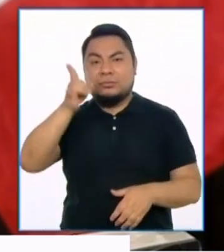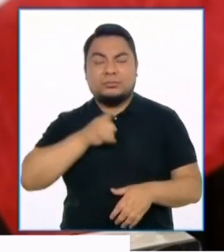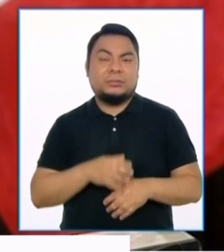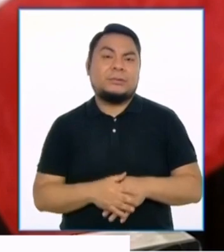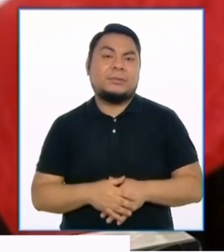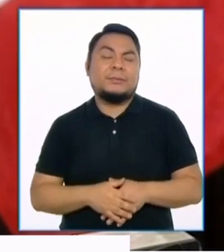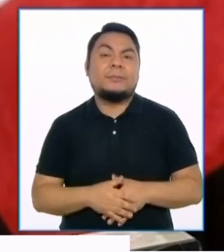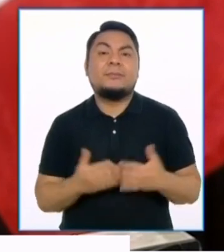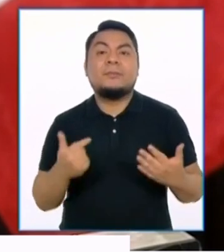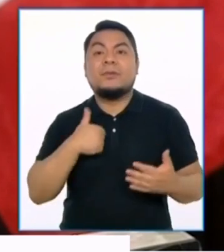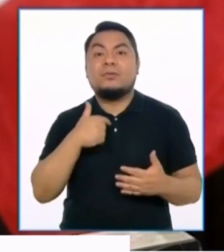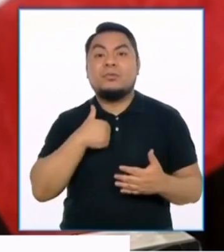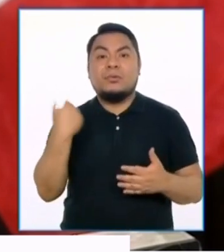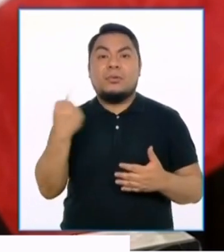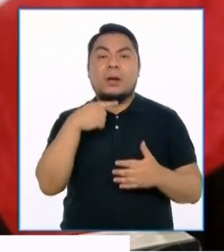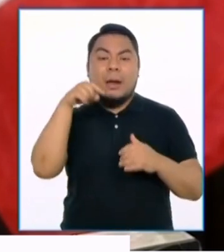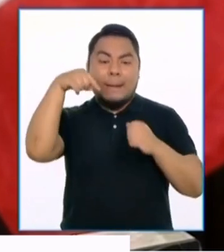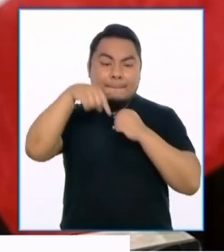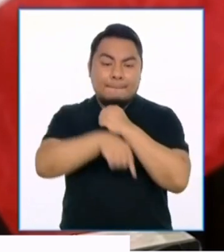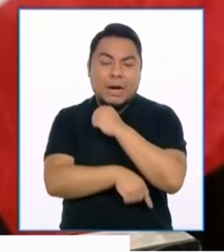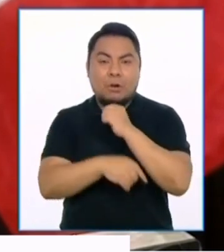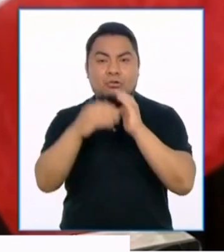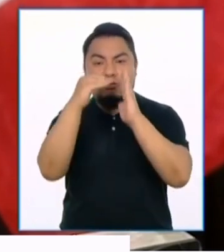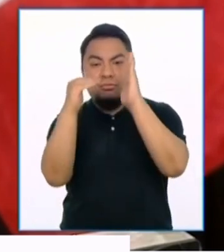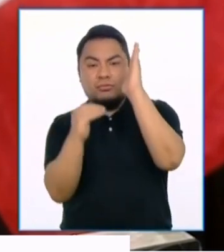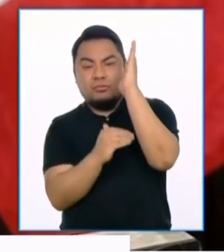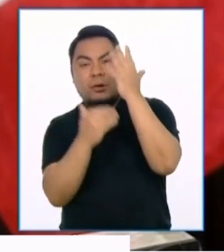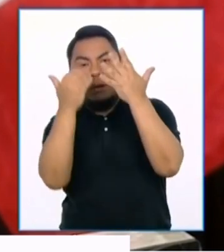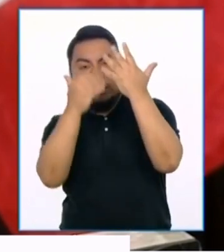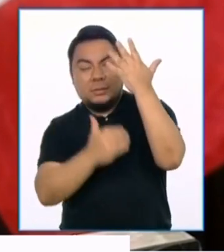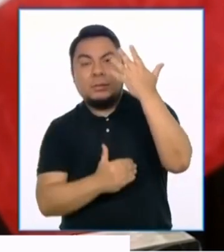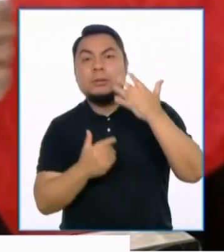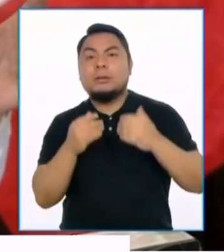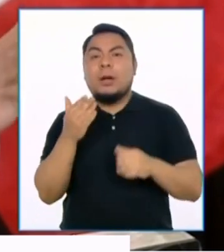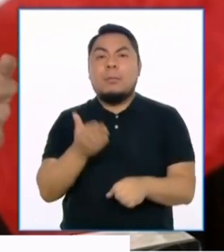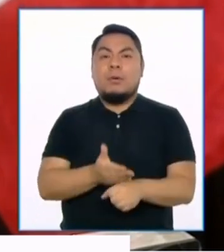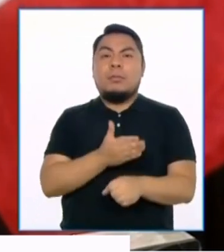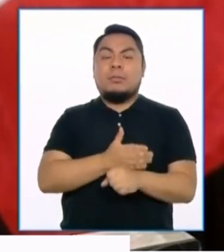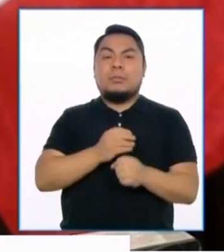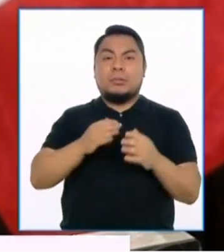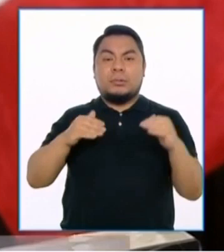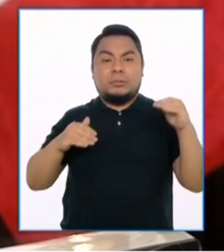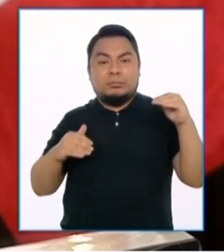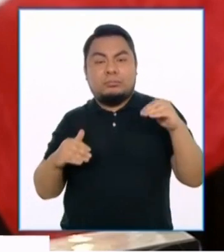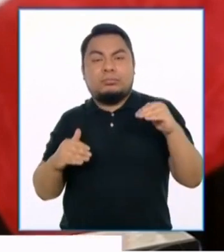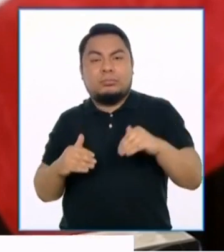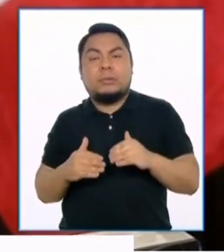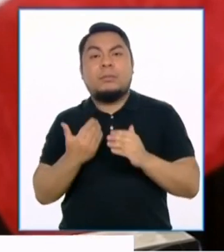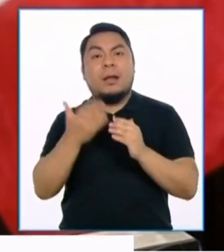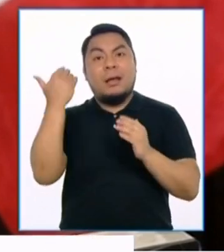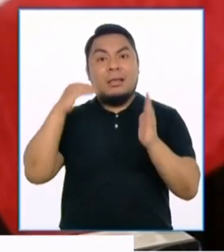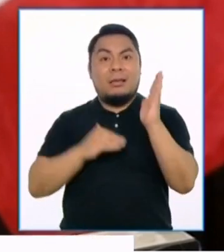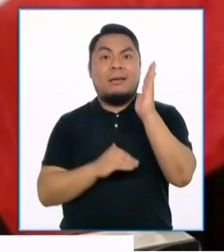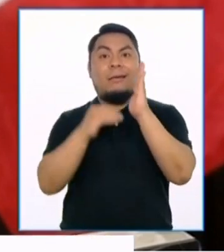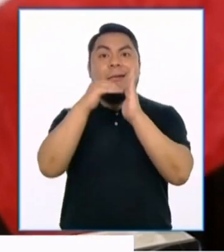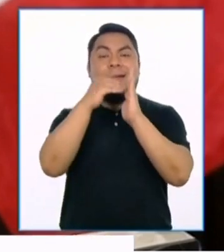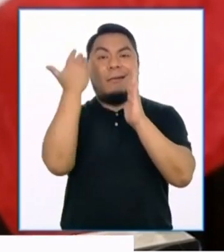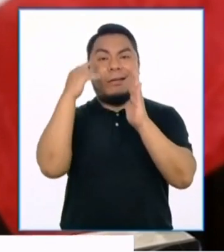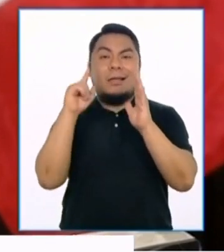contagiadas. Nosotros estamos todavía más abajo. Seguimos poco a poco aumentando, pero ya no en los niveles que estábamos